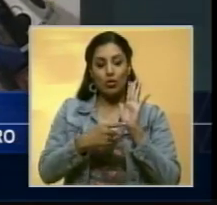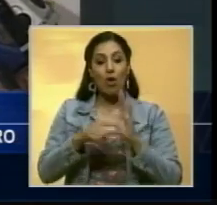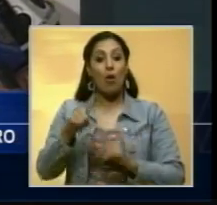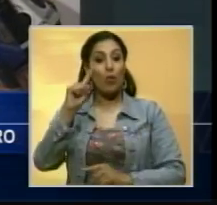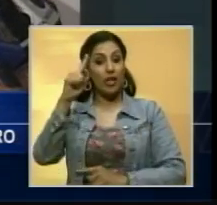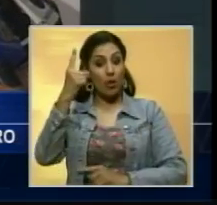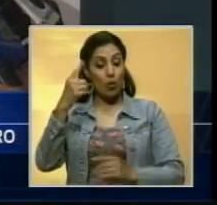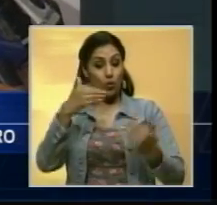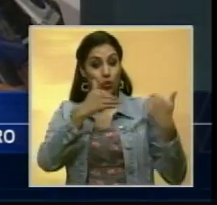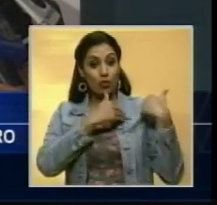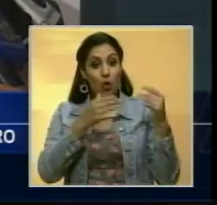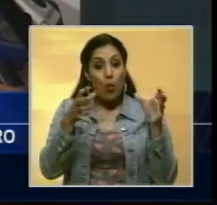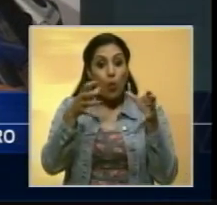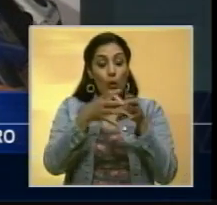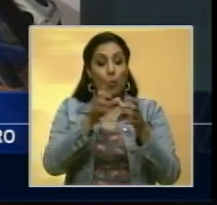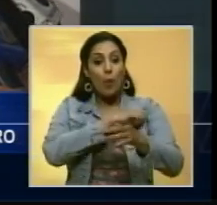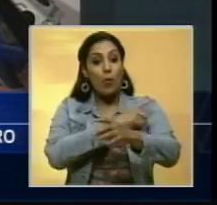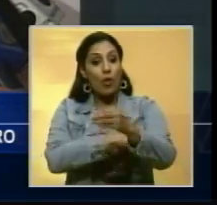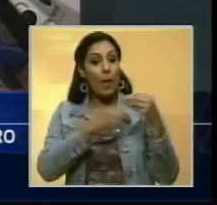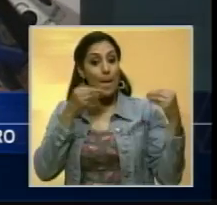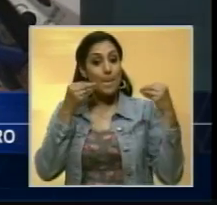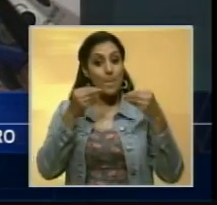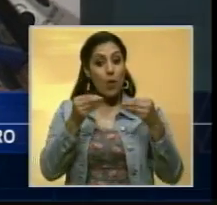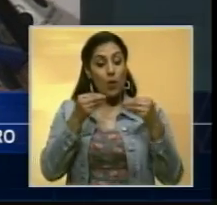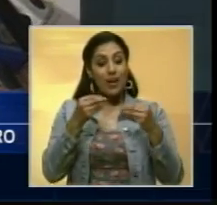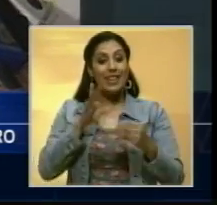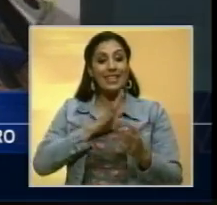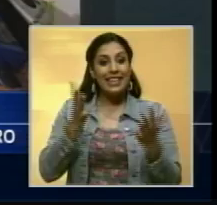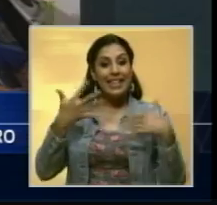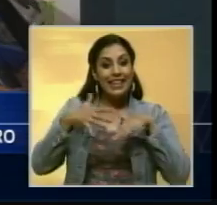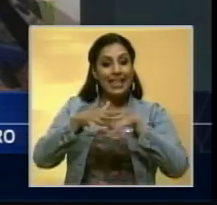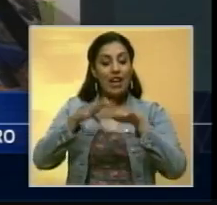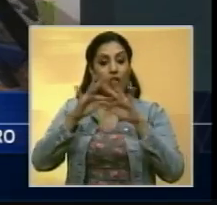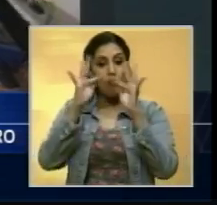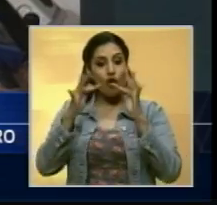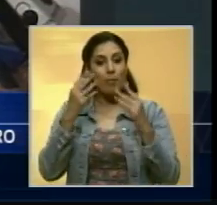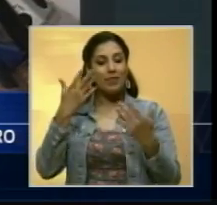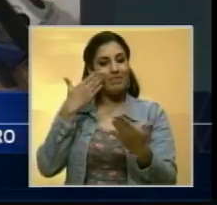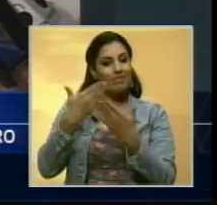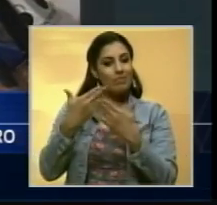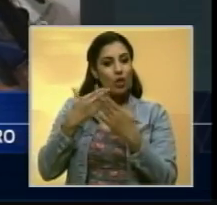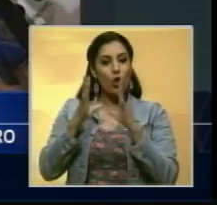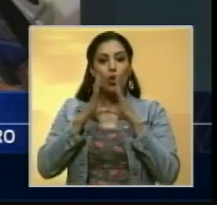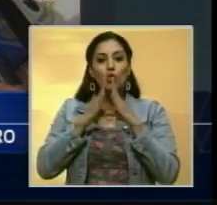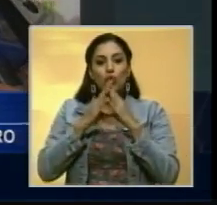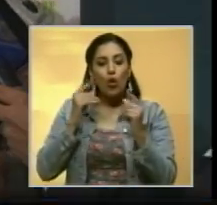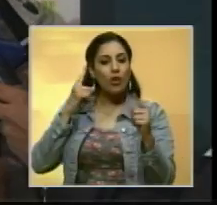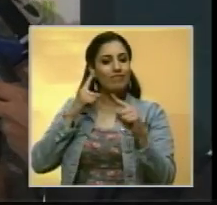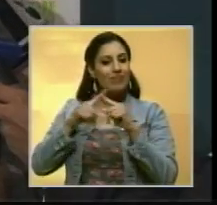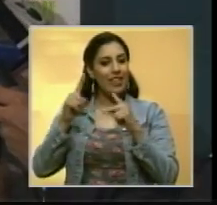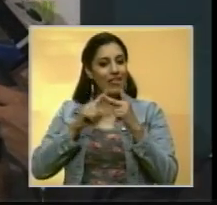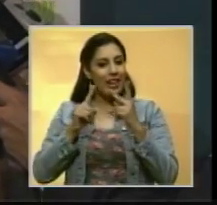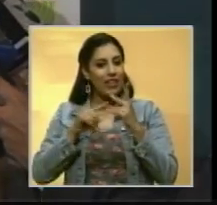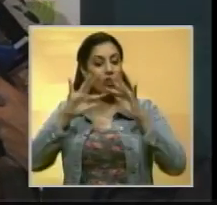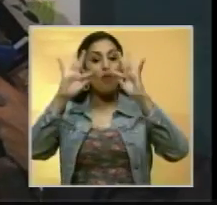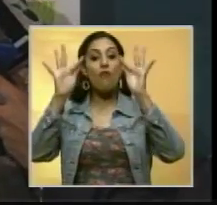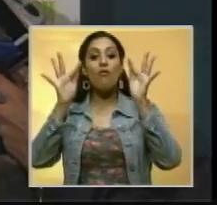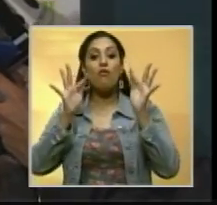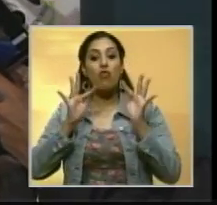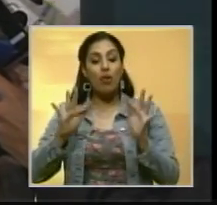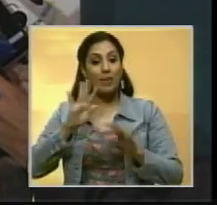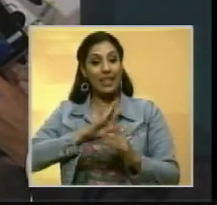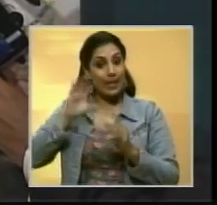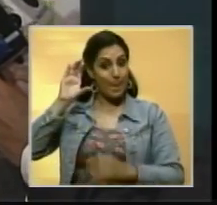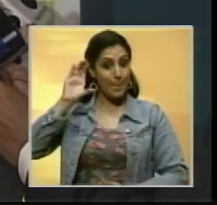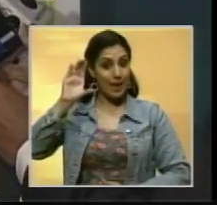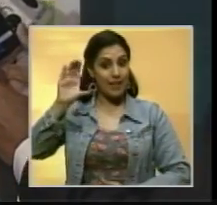cuerpo del Poder Público Nacional que está integrado de un modo que refleje todos los distintos pareceres que hay en